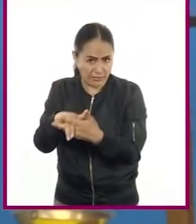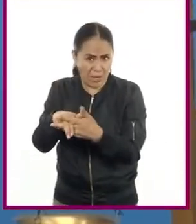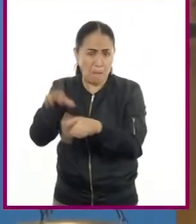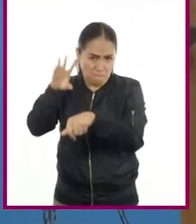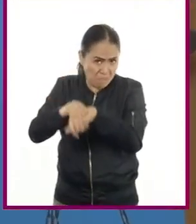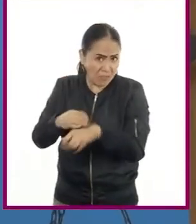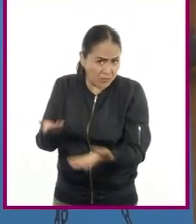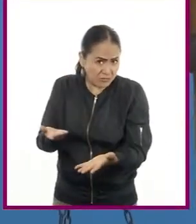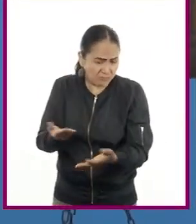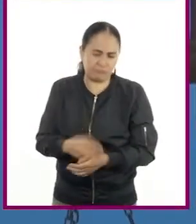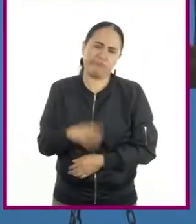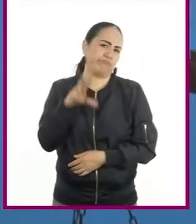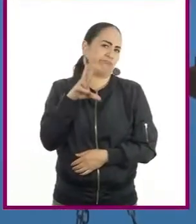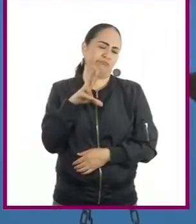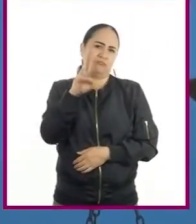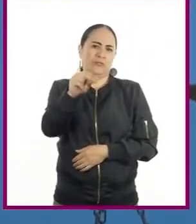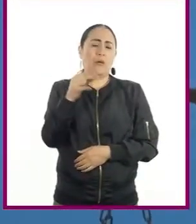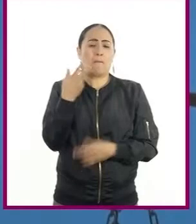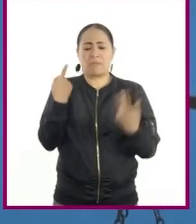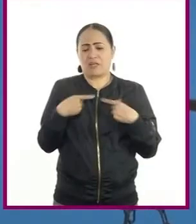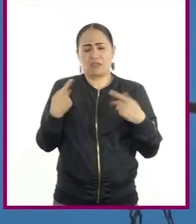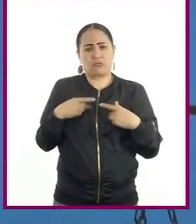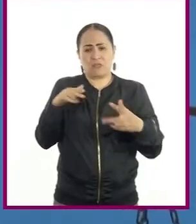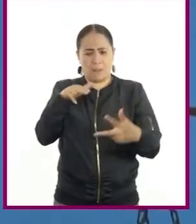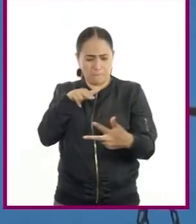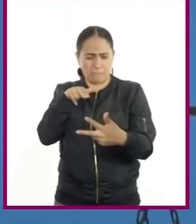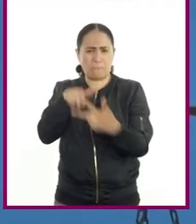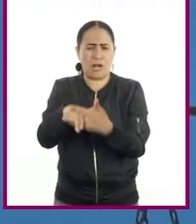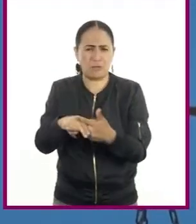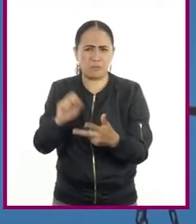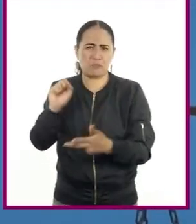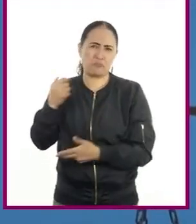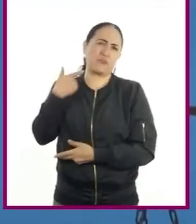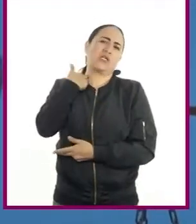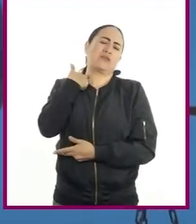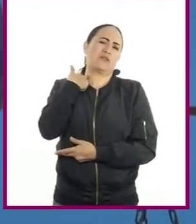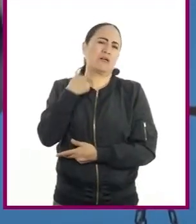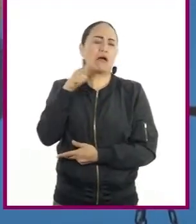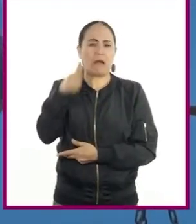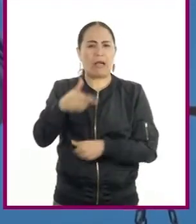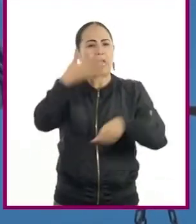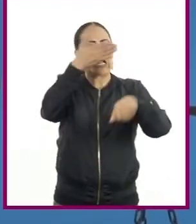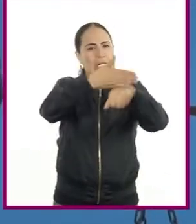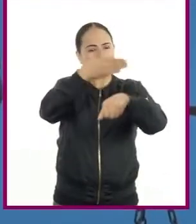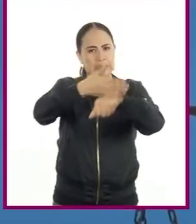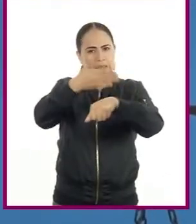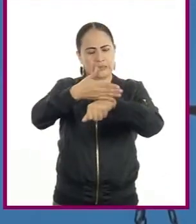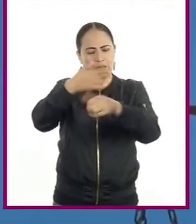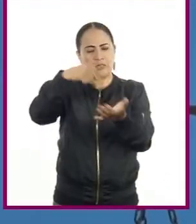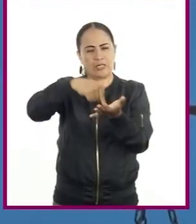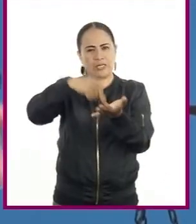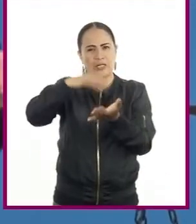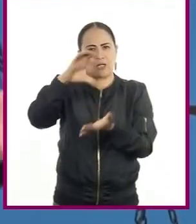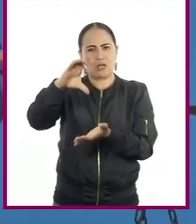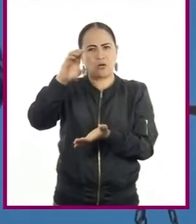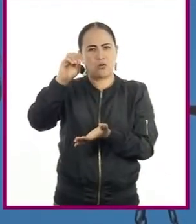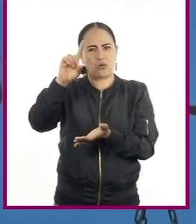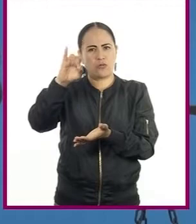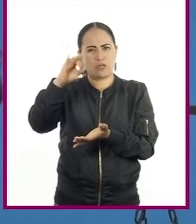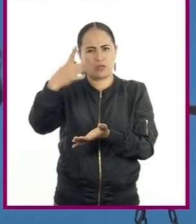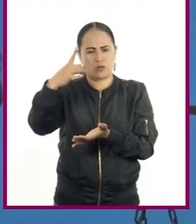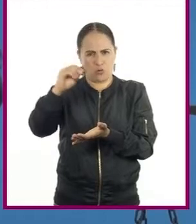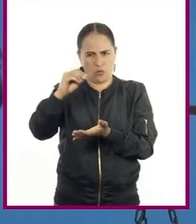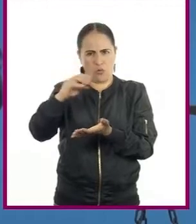contrario, quien lo hace comete el delito de homicidio y será sancionado por el Código Penal de la entidad donde